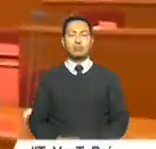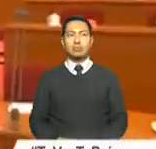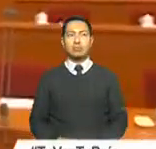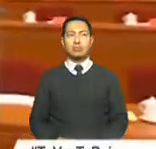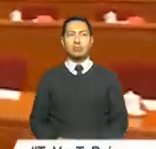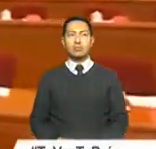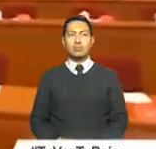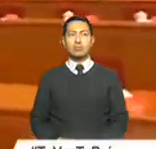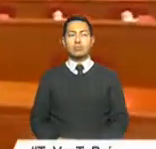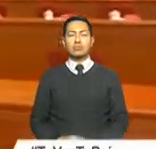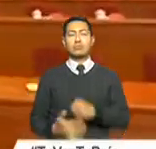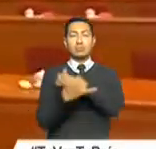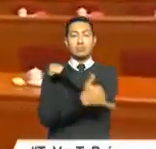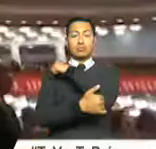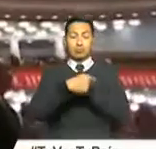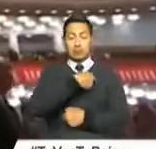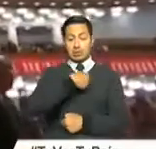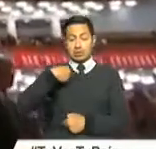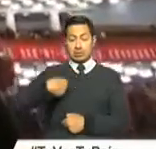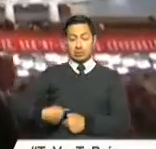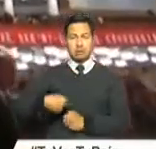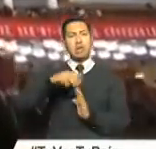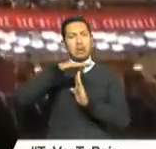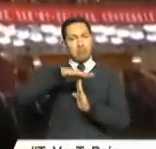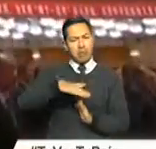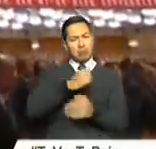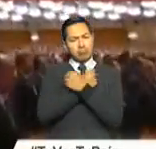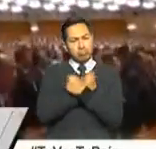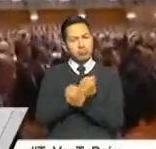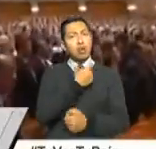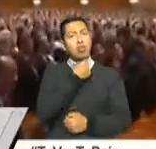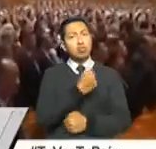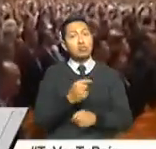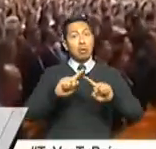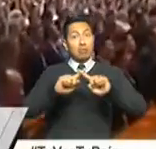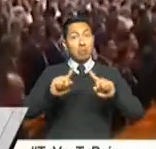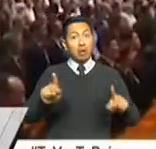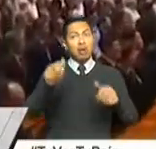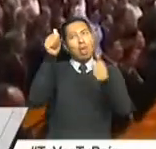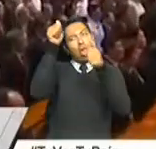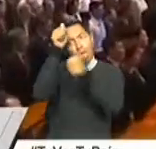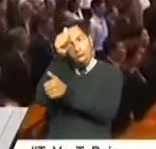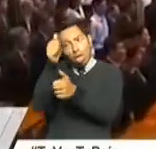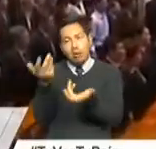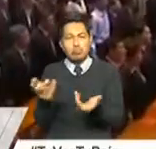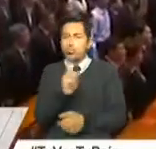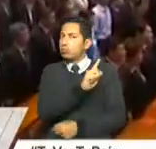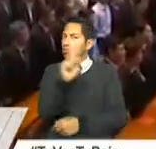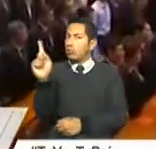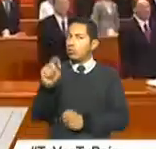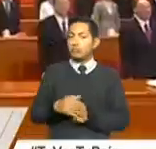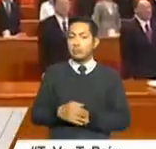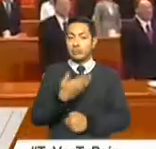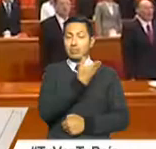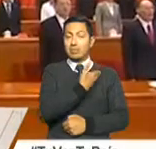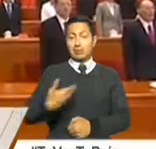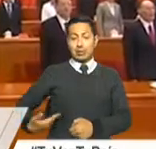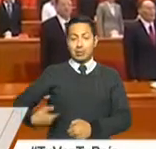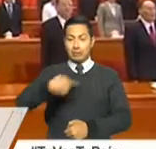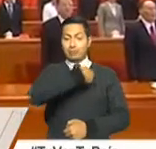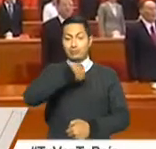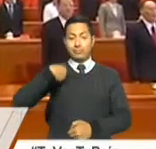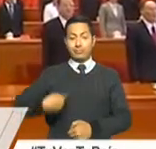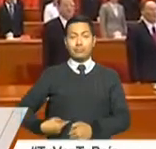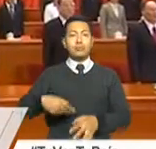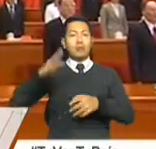China ama la paz, pero nunca comprometerá su soberanía. Lo ha dicho el presidente Xi Jinping en un discurso de casi una hora con